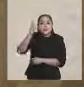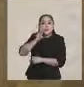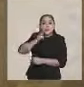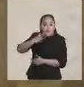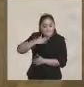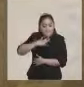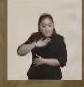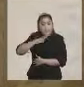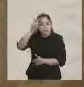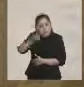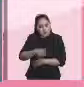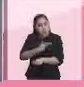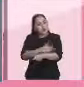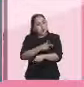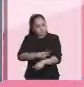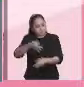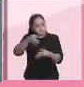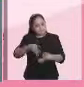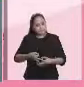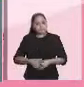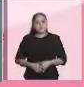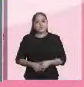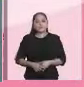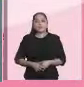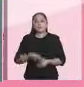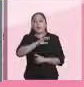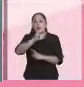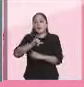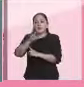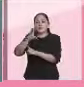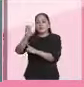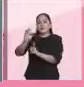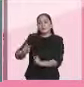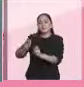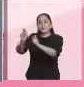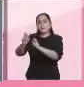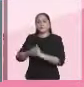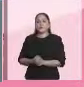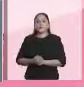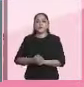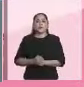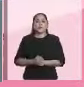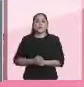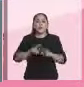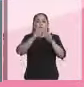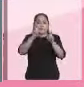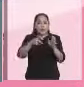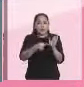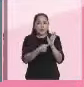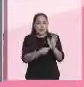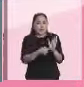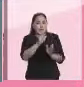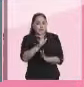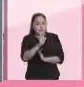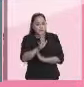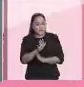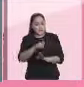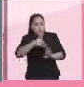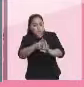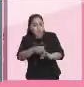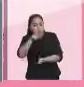uno efectivamente es honesto. Gracias. Rodríguez Calderón. Candidato. Nada más en el sentido práctico y para que veas que no todos estamos contra ti,